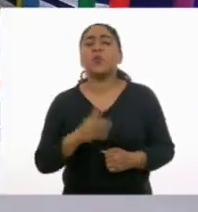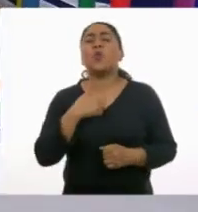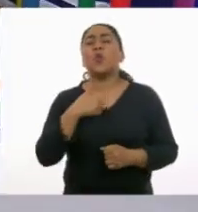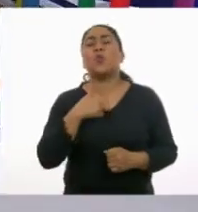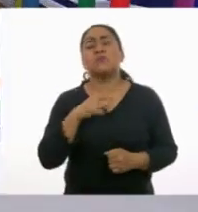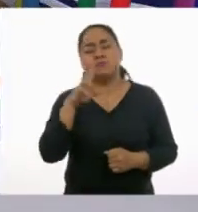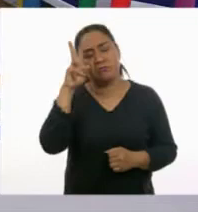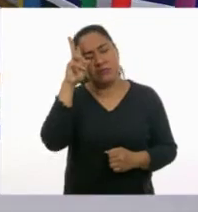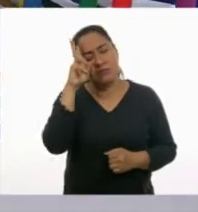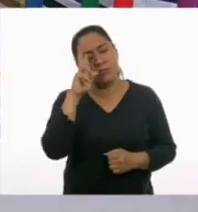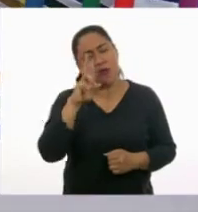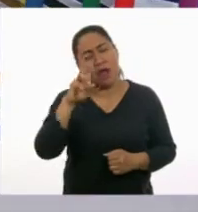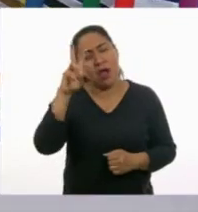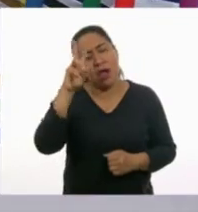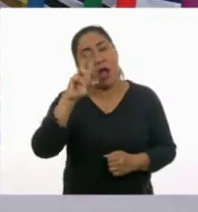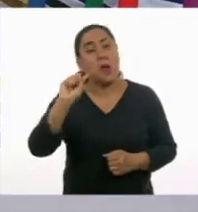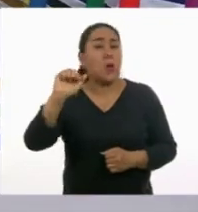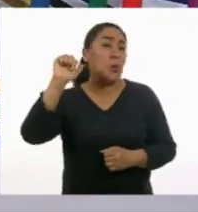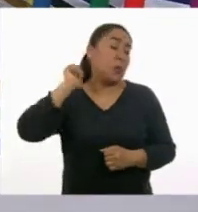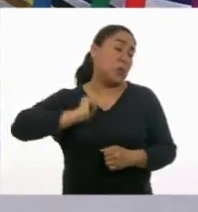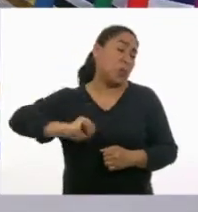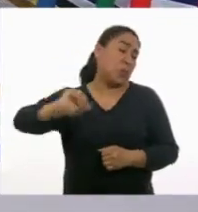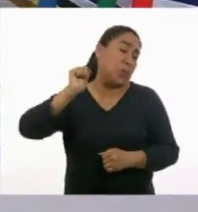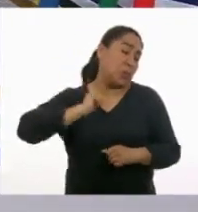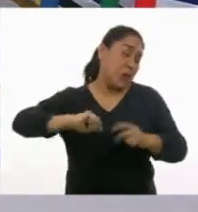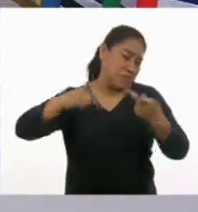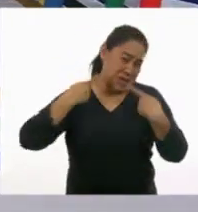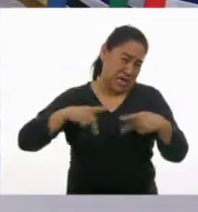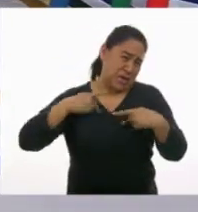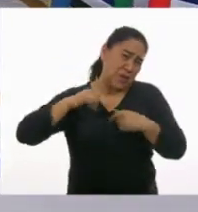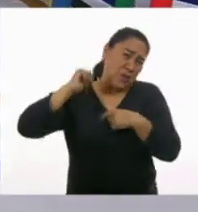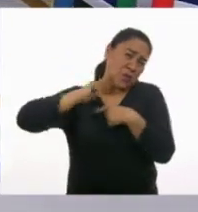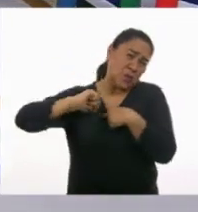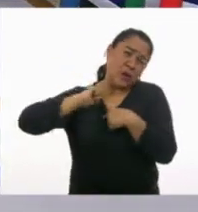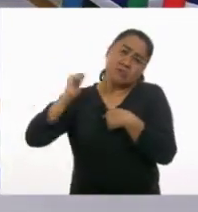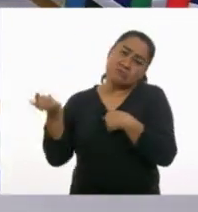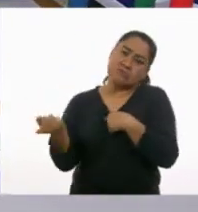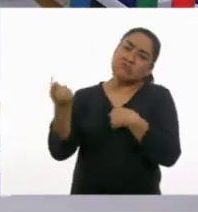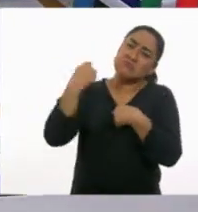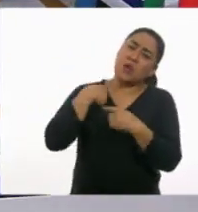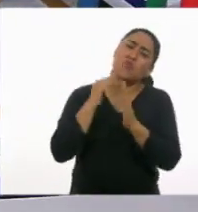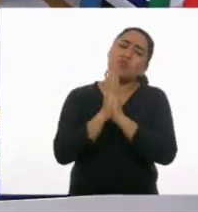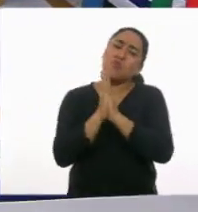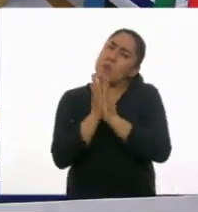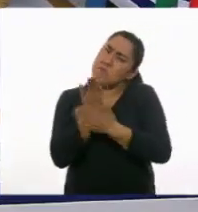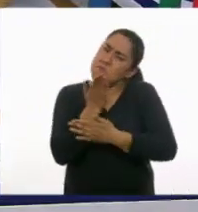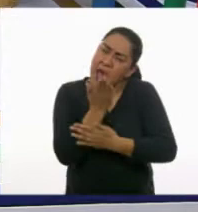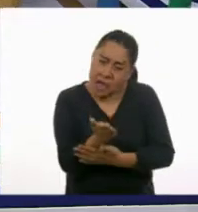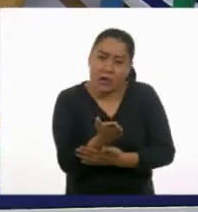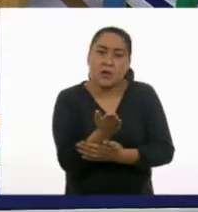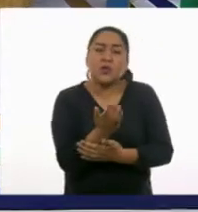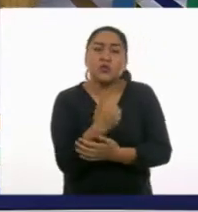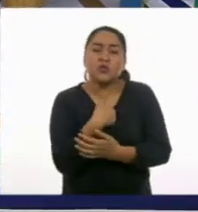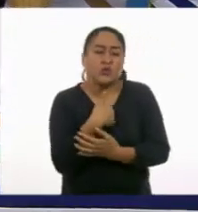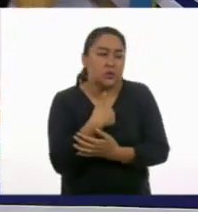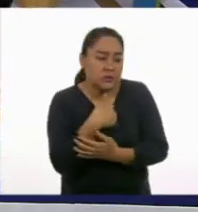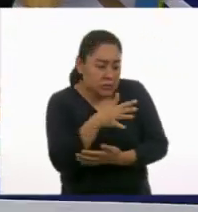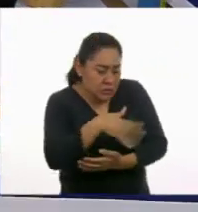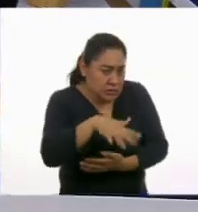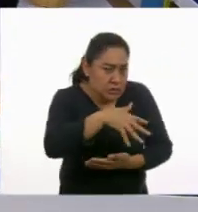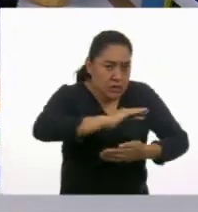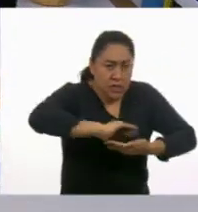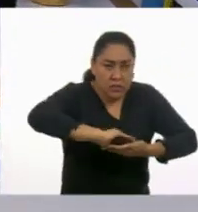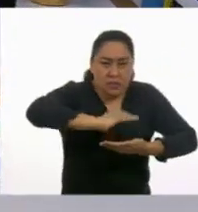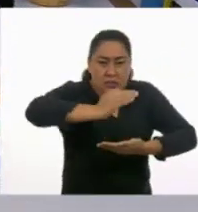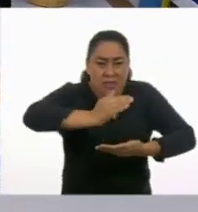mis ancestros. ¿Sí? Me pedían que desenterrara un tesoro que estaba